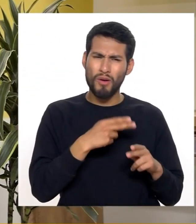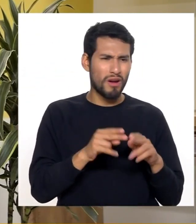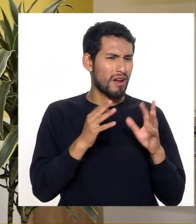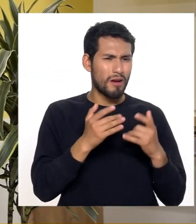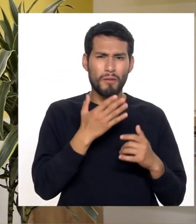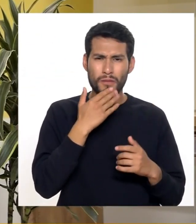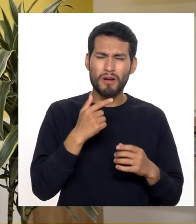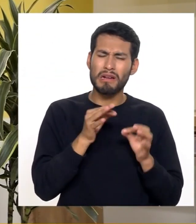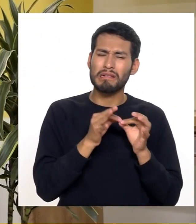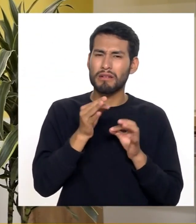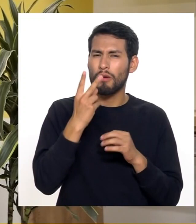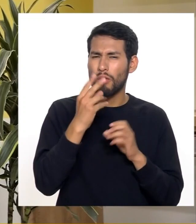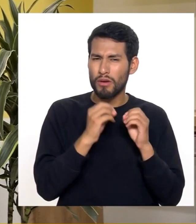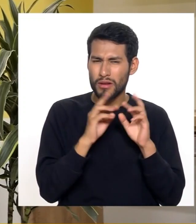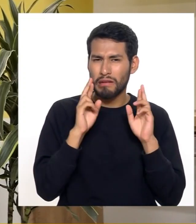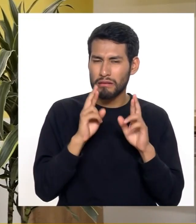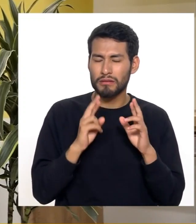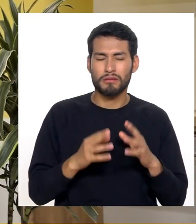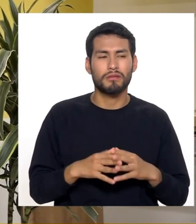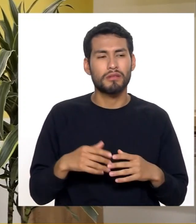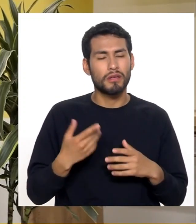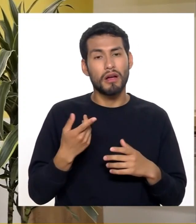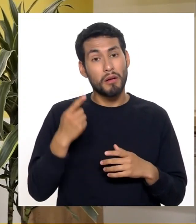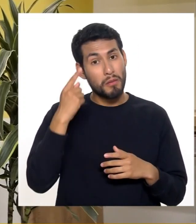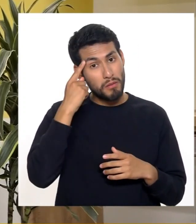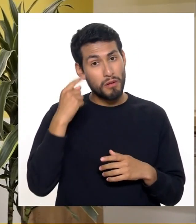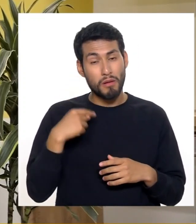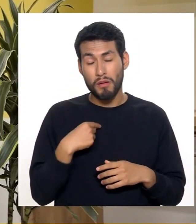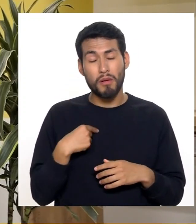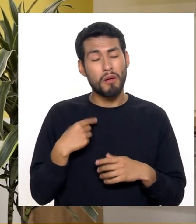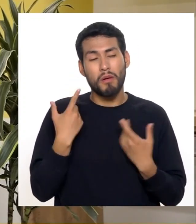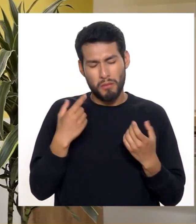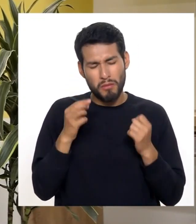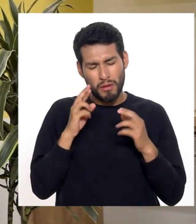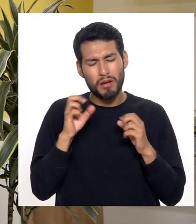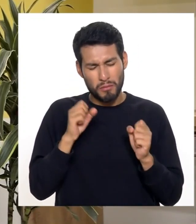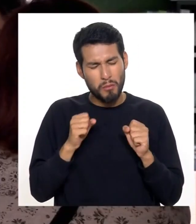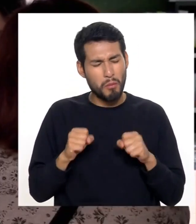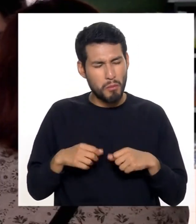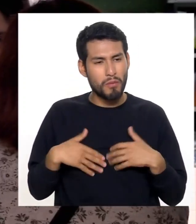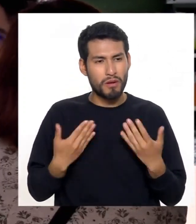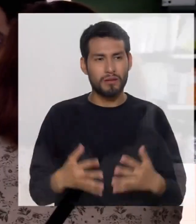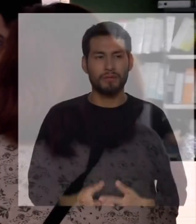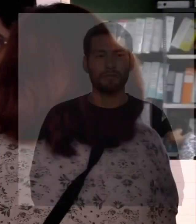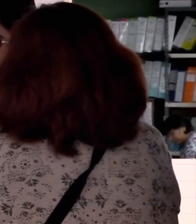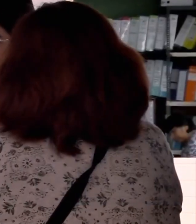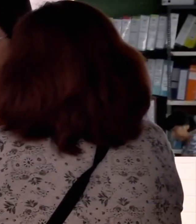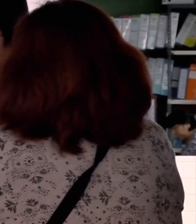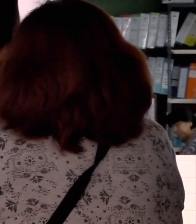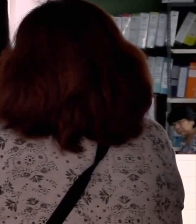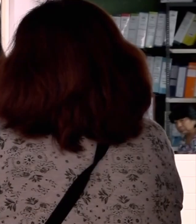todavía era muy pronto, que me den por lo menos 2 días, que él creía que yo iba a salir de esta.